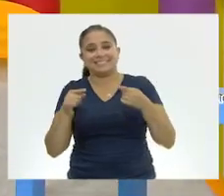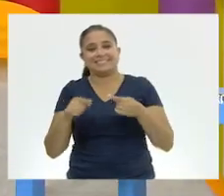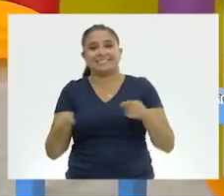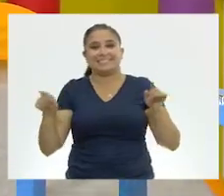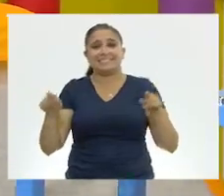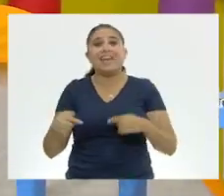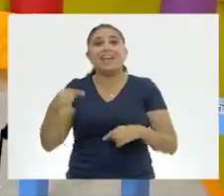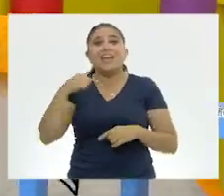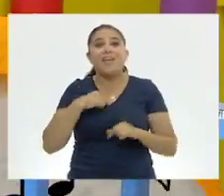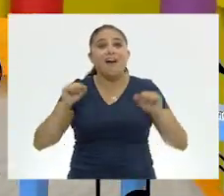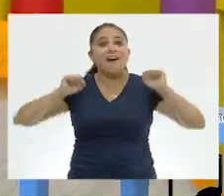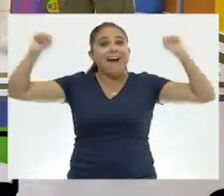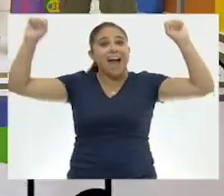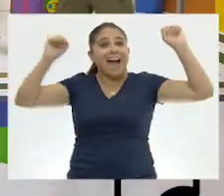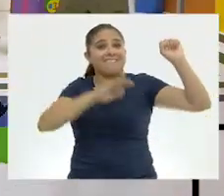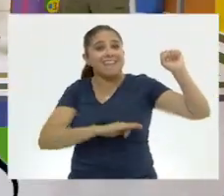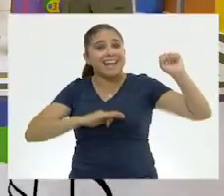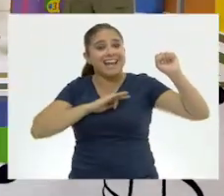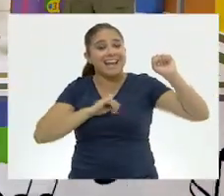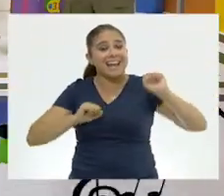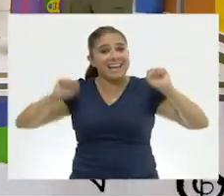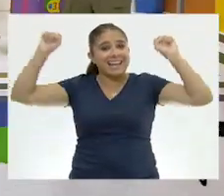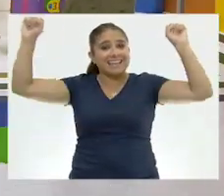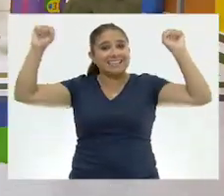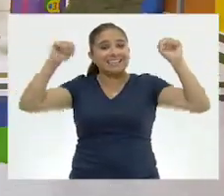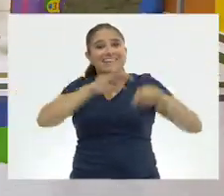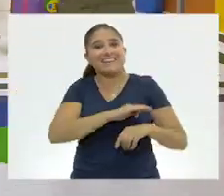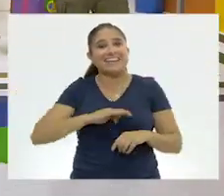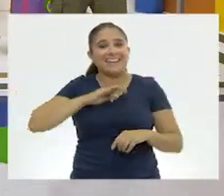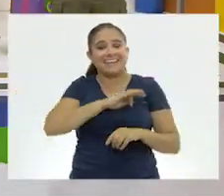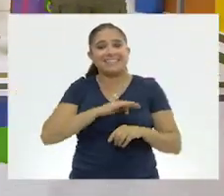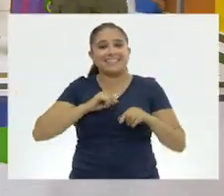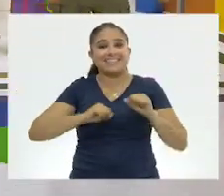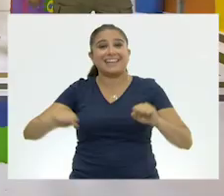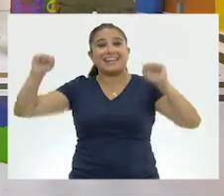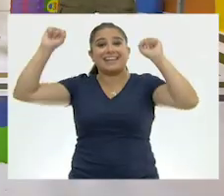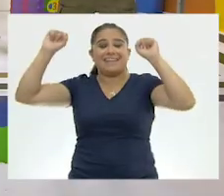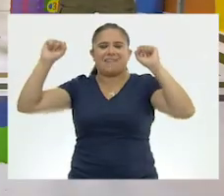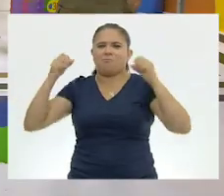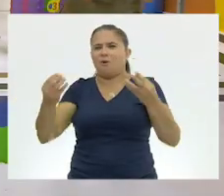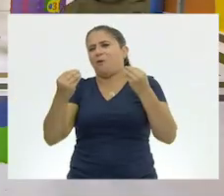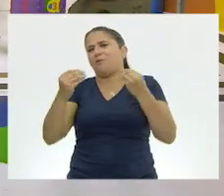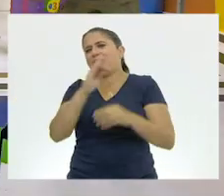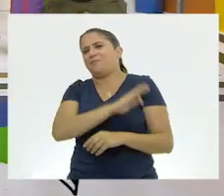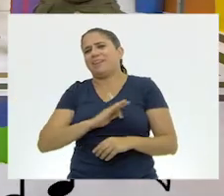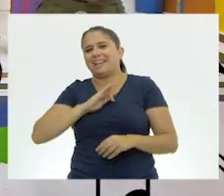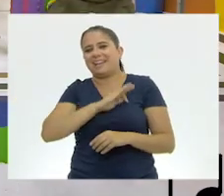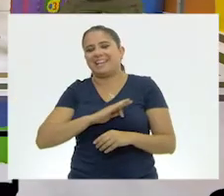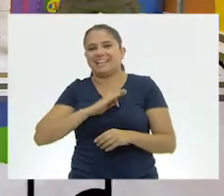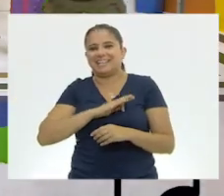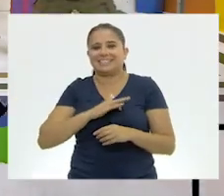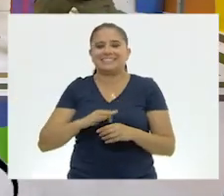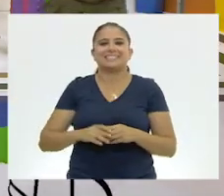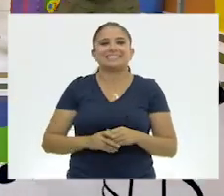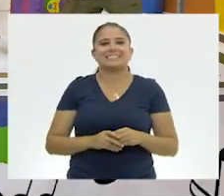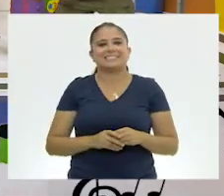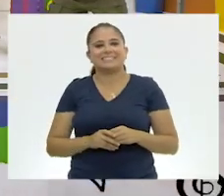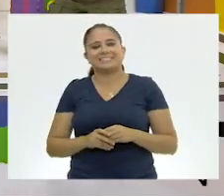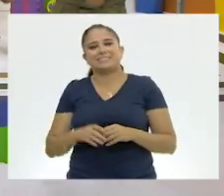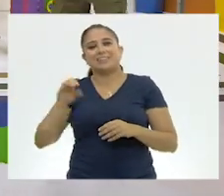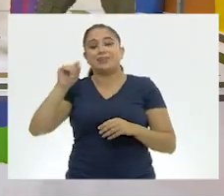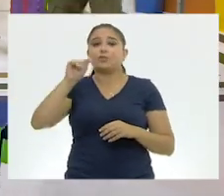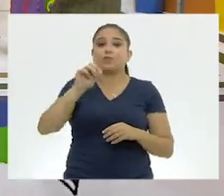¡Soy feliz! ¡Soy feliz! ¡Muy feliz! ¡Muy feliz! ¡Requete feliz! ¡Requete feliz! A Totowa, a Totowa,